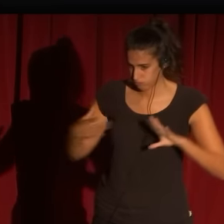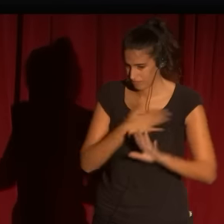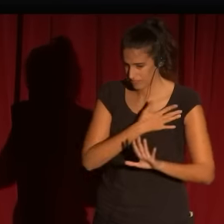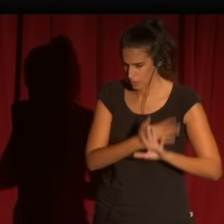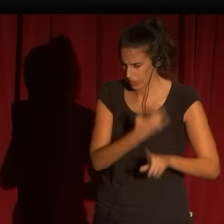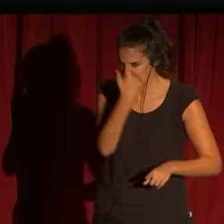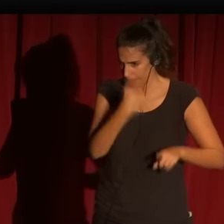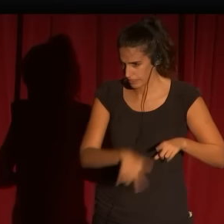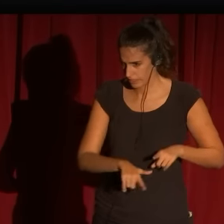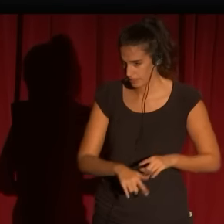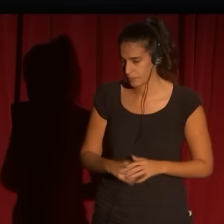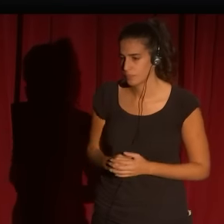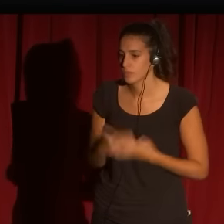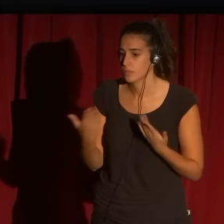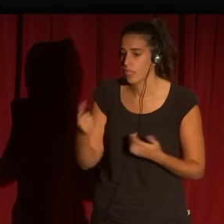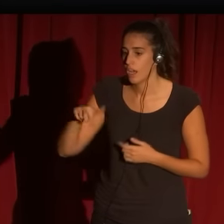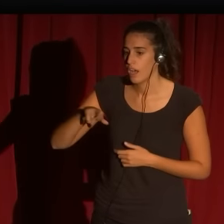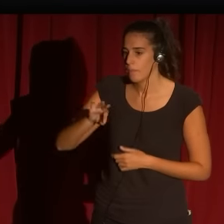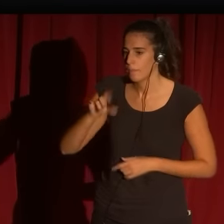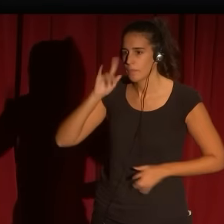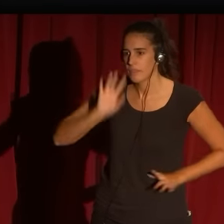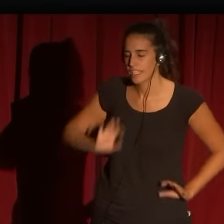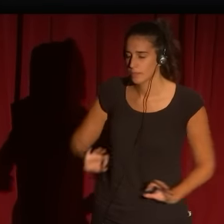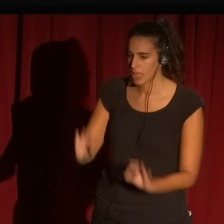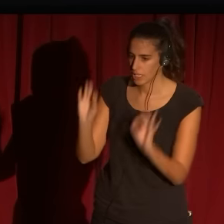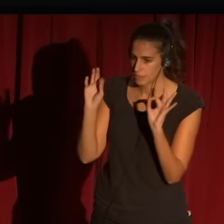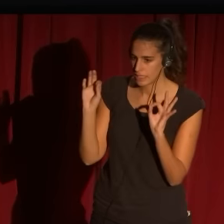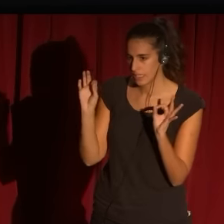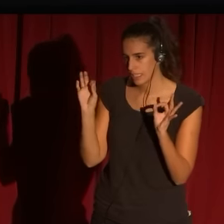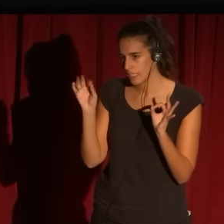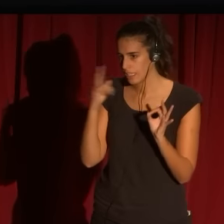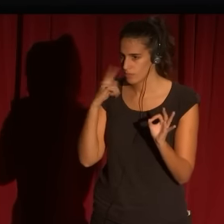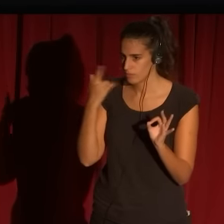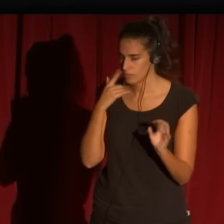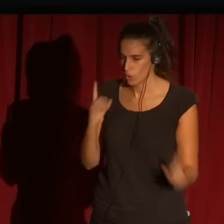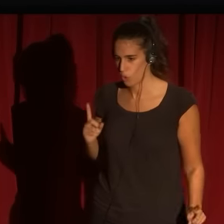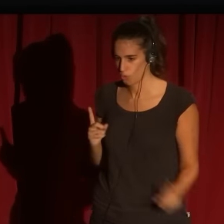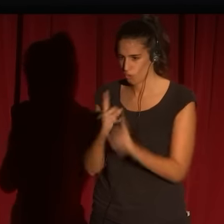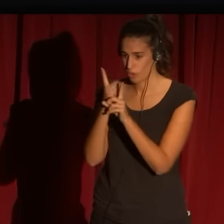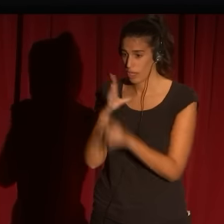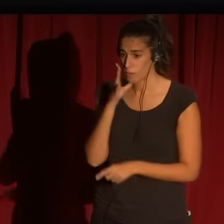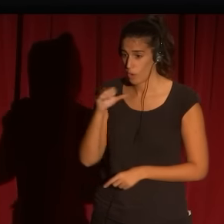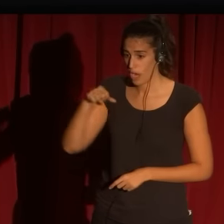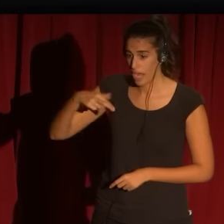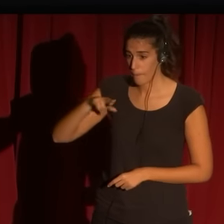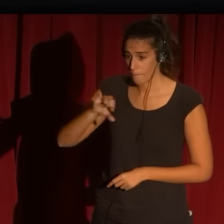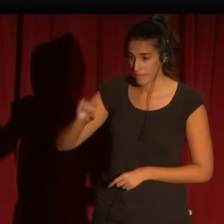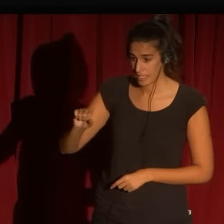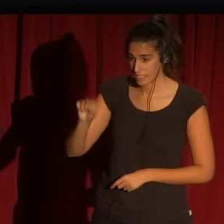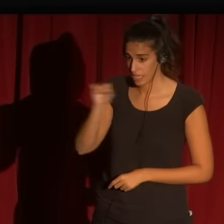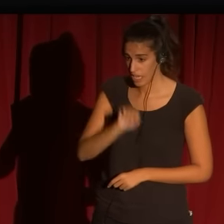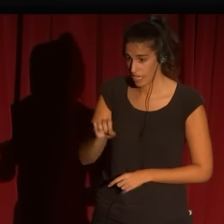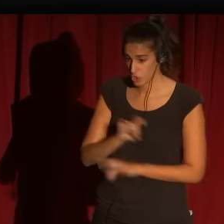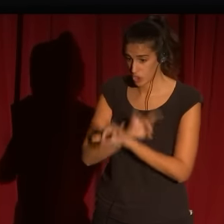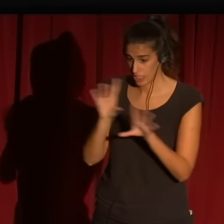momento esto en amberes va a ser especialmente contracorriente porque amberes Durante los años que sabemos que